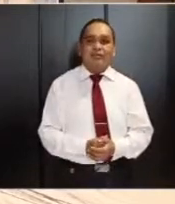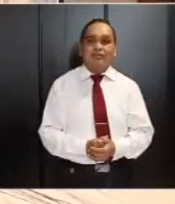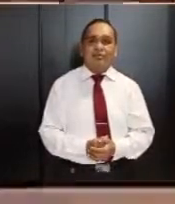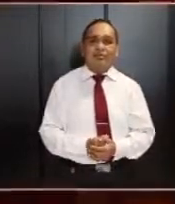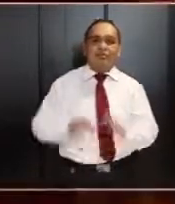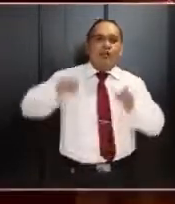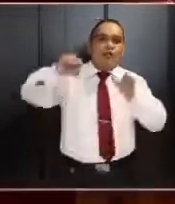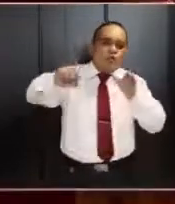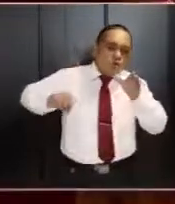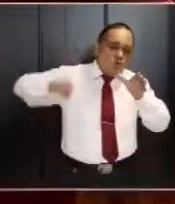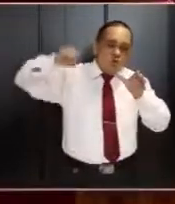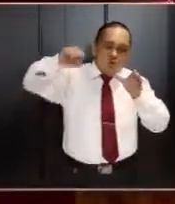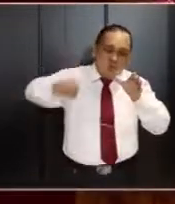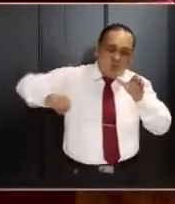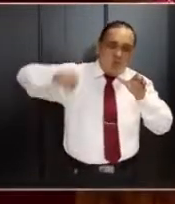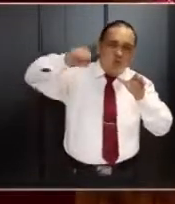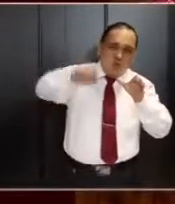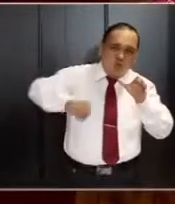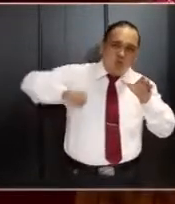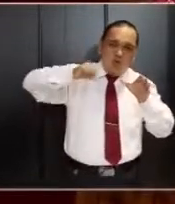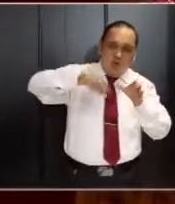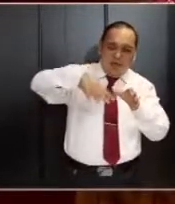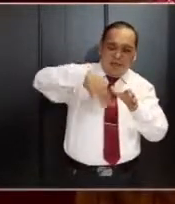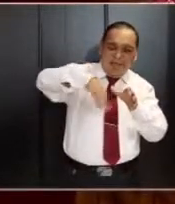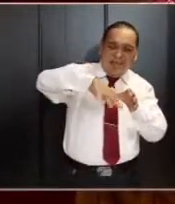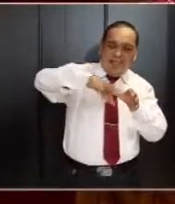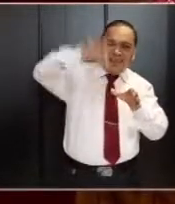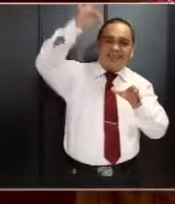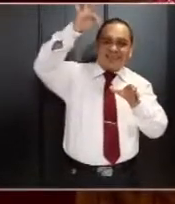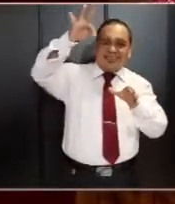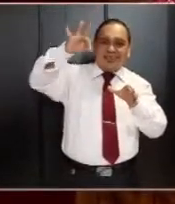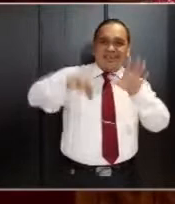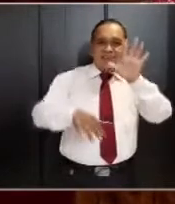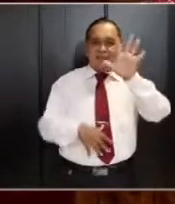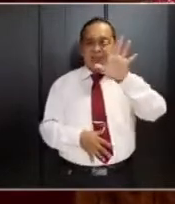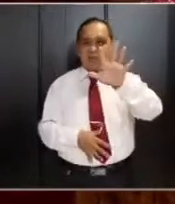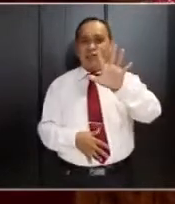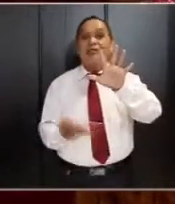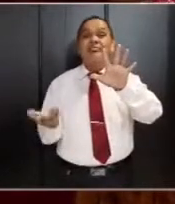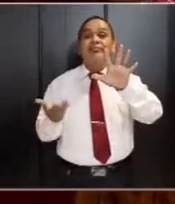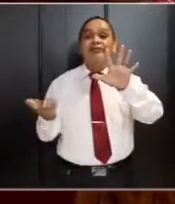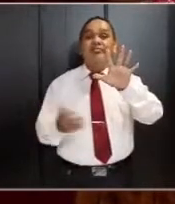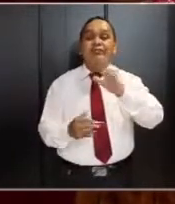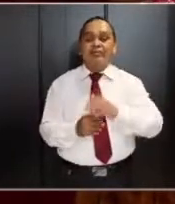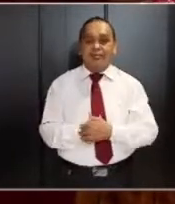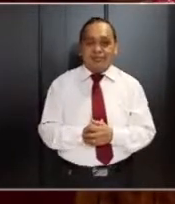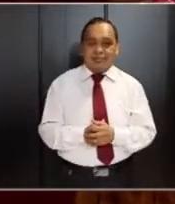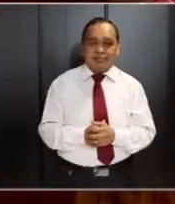rifa, muchachos. Vamos a rifar 5, ¿qué?